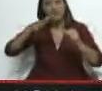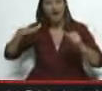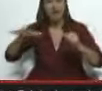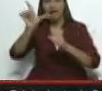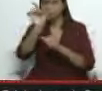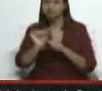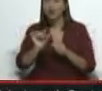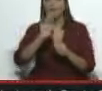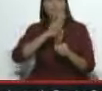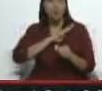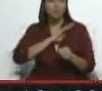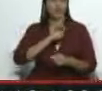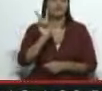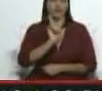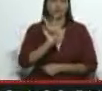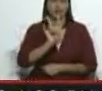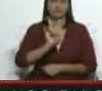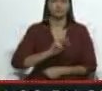Venezuela